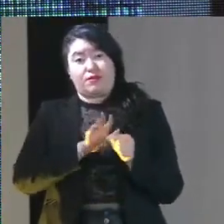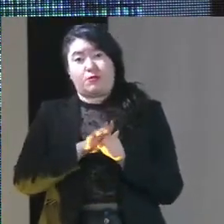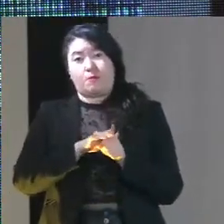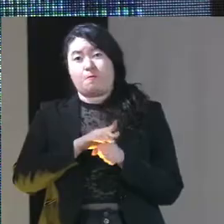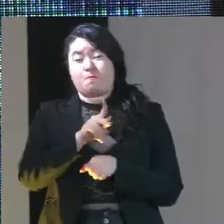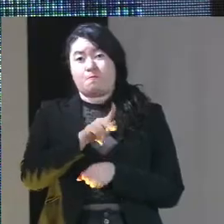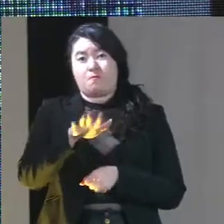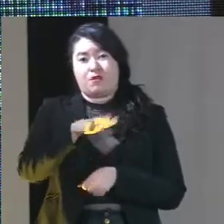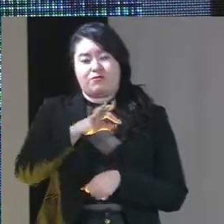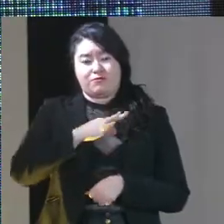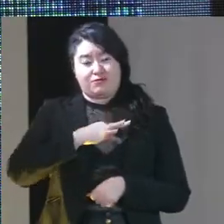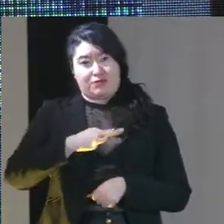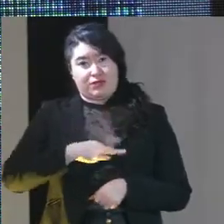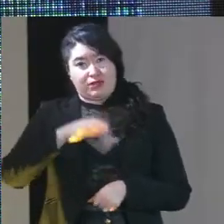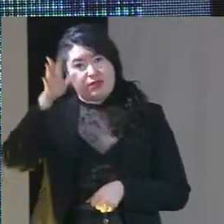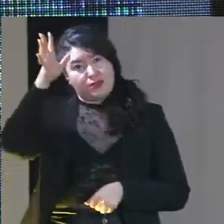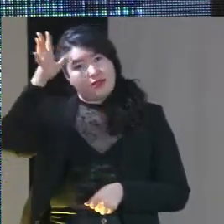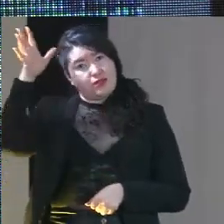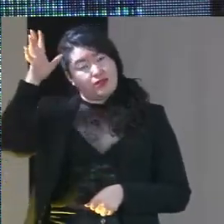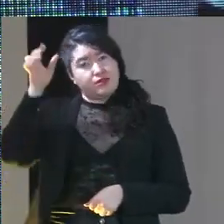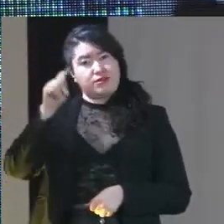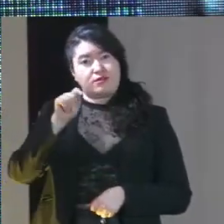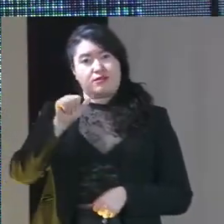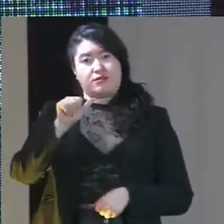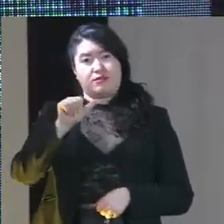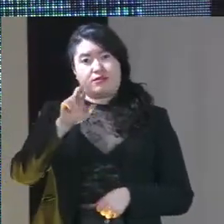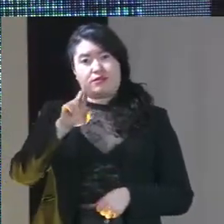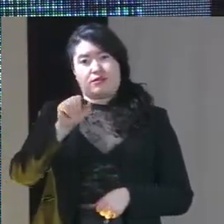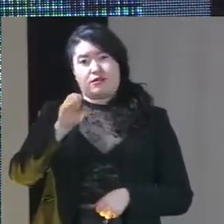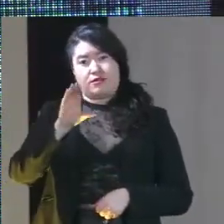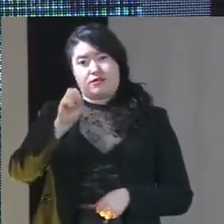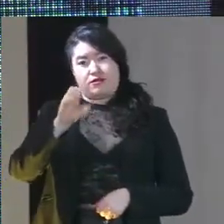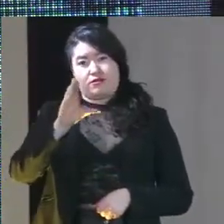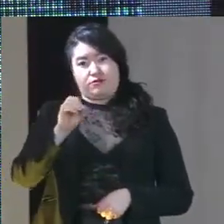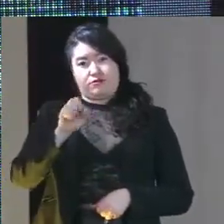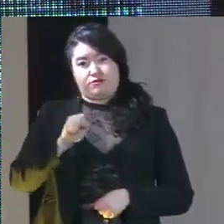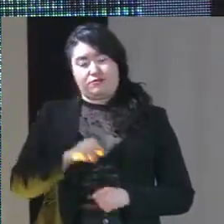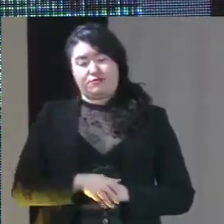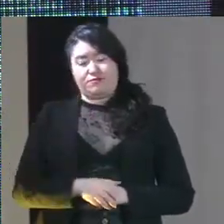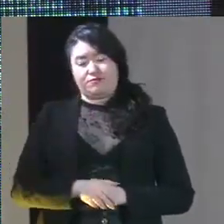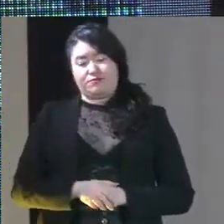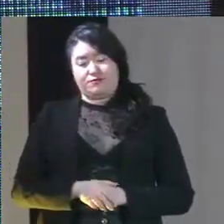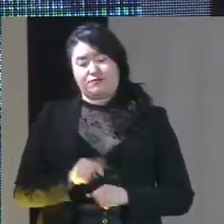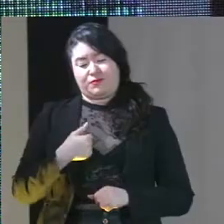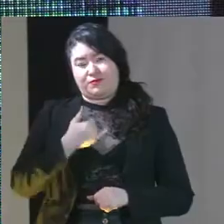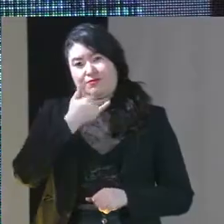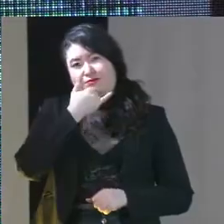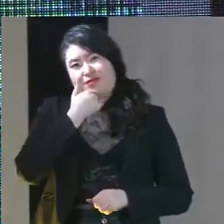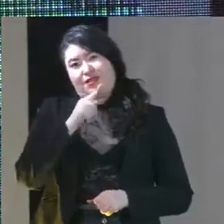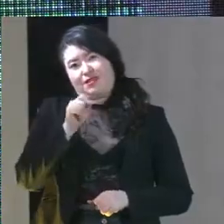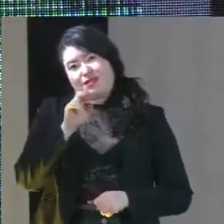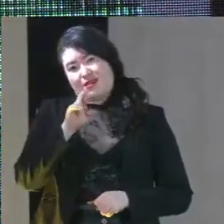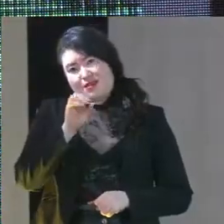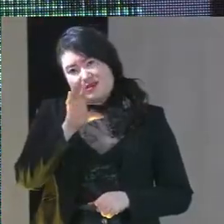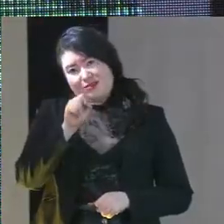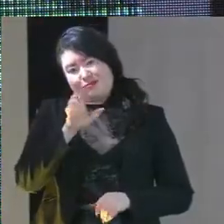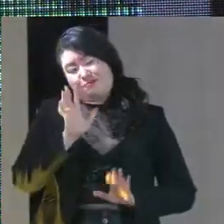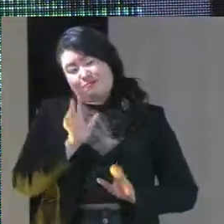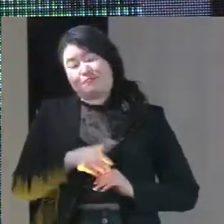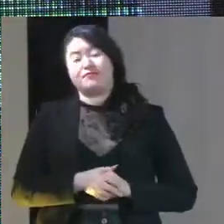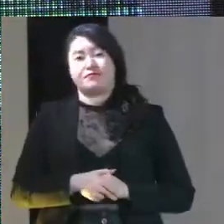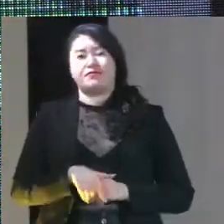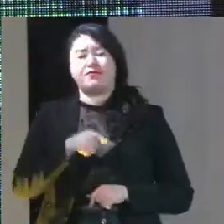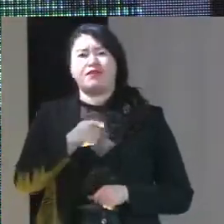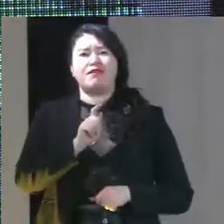sobre los tlaxcaltecas, aztecas y tarascos, hoy no diría tarascos, pero bueno, se lo perdonamos, no resultó más